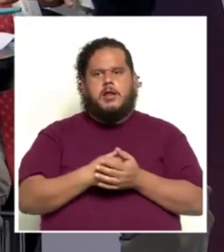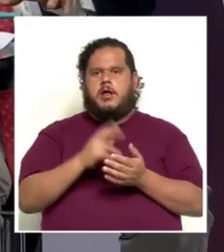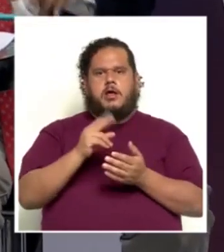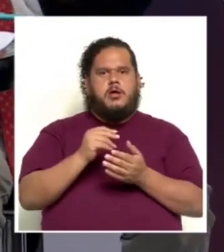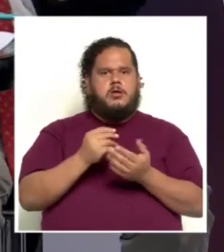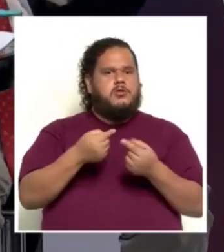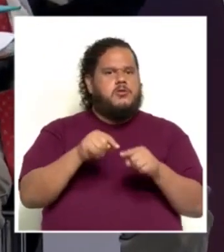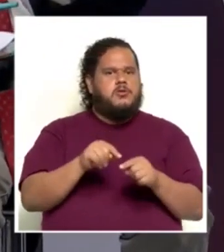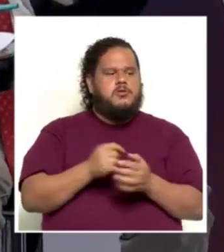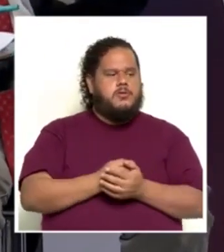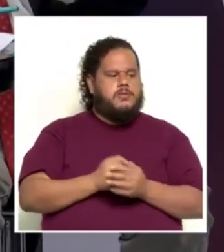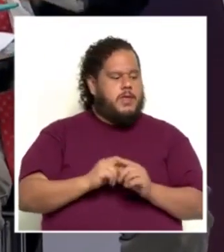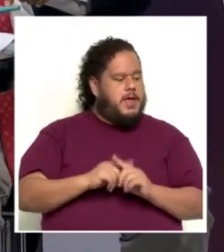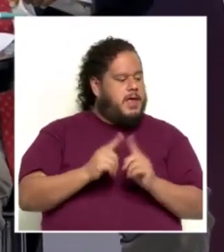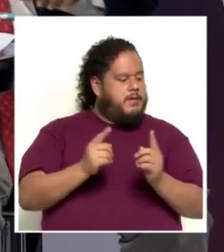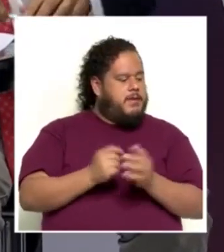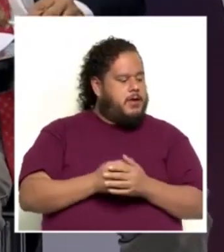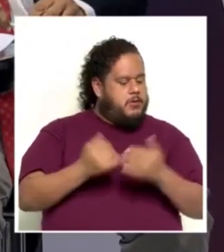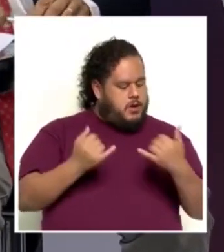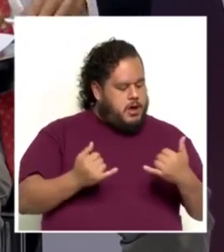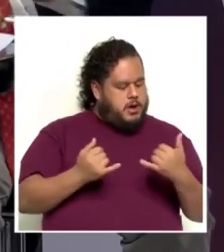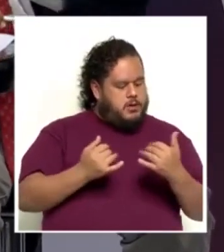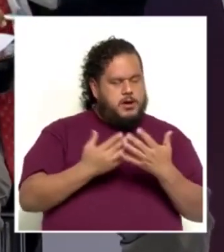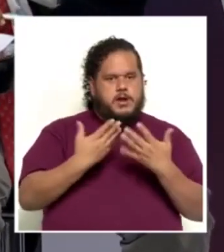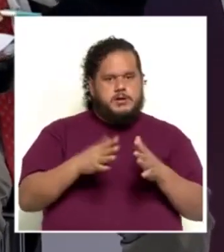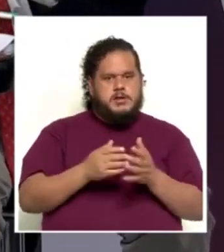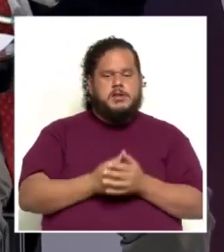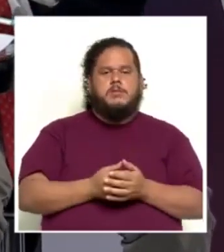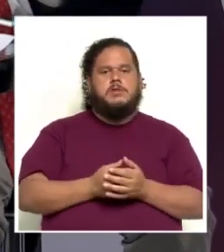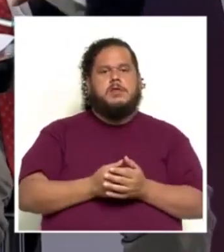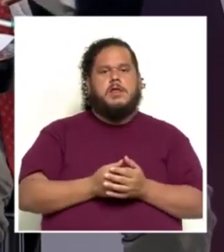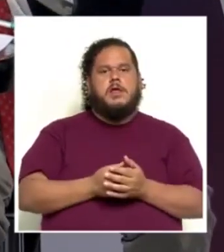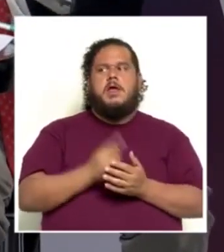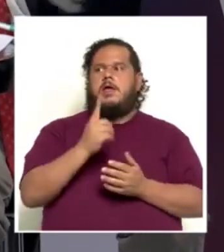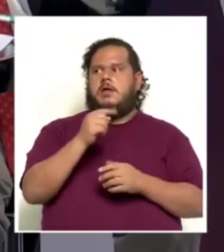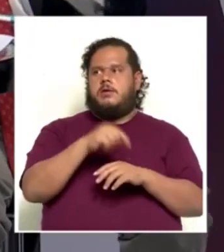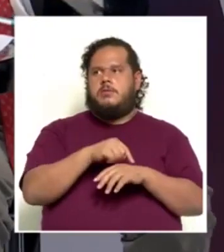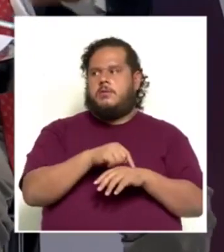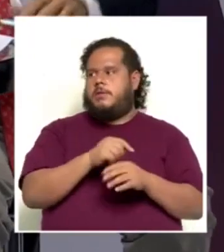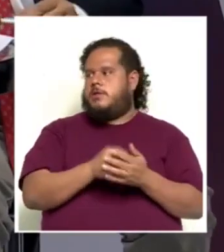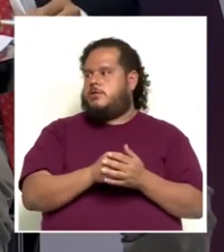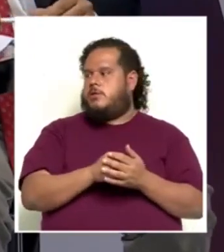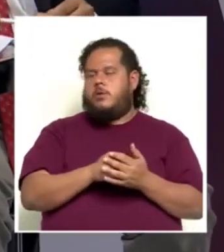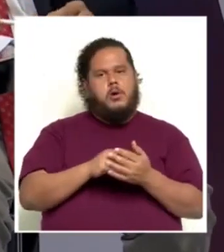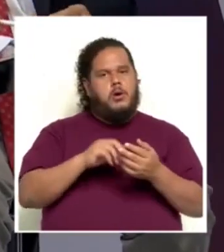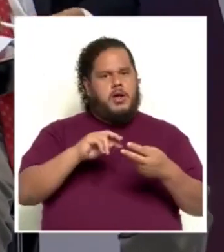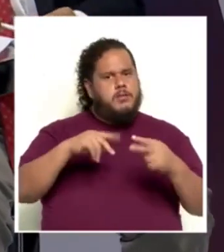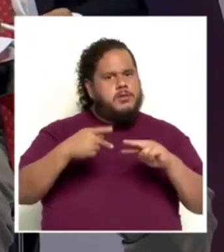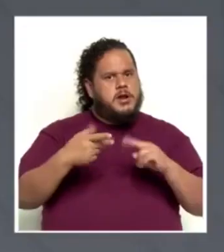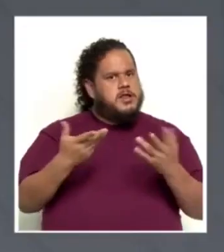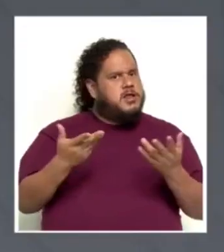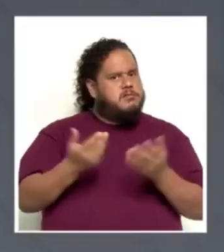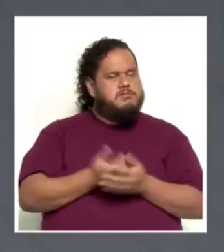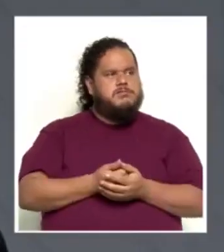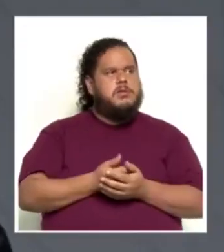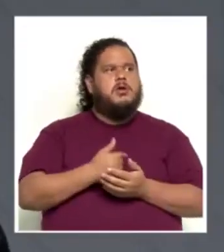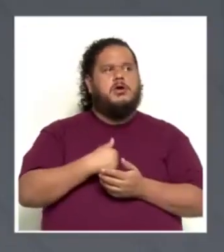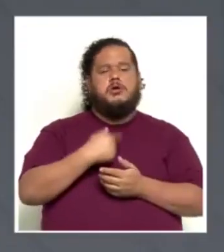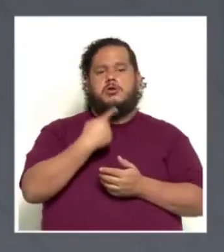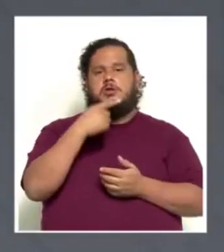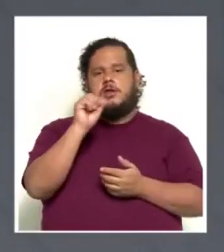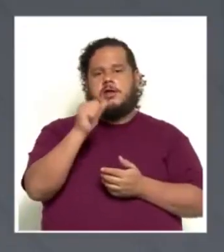ocurrió. Sin embargo, ahora estamos ya en un momento polarizado. Yo diría que